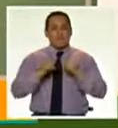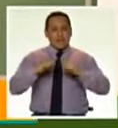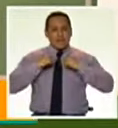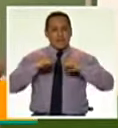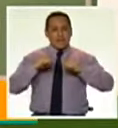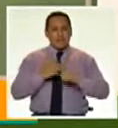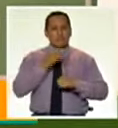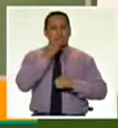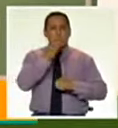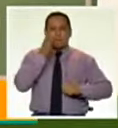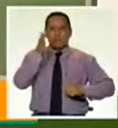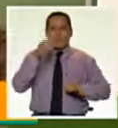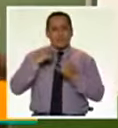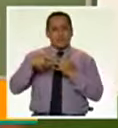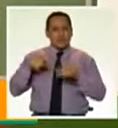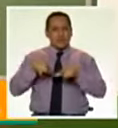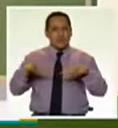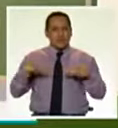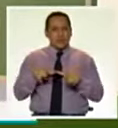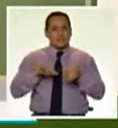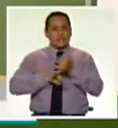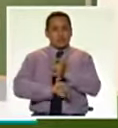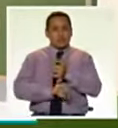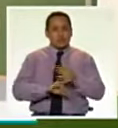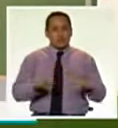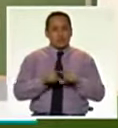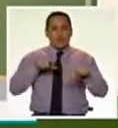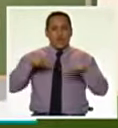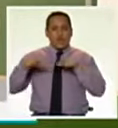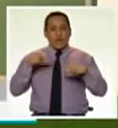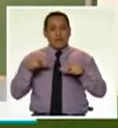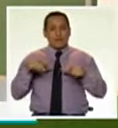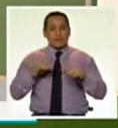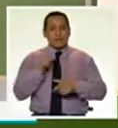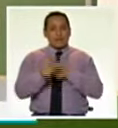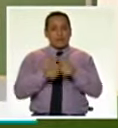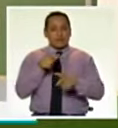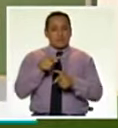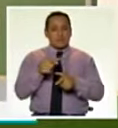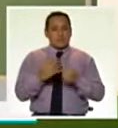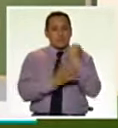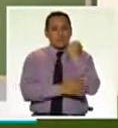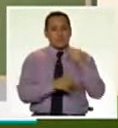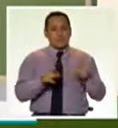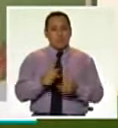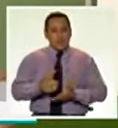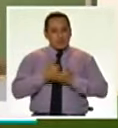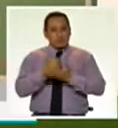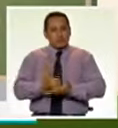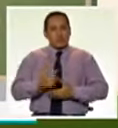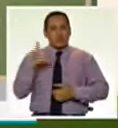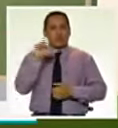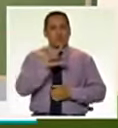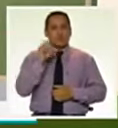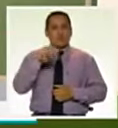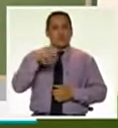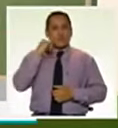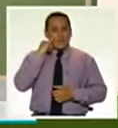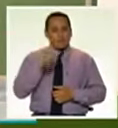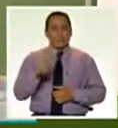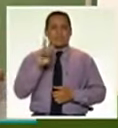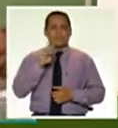todos los sectores del distrito de Surco en los locales comunales, y hacemos estimulación temprana, lunes, miércoles y